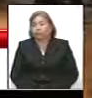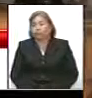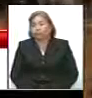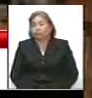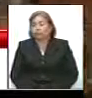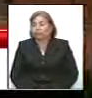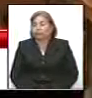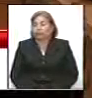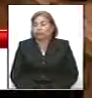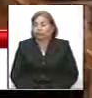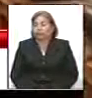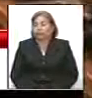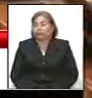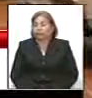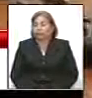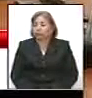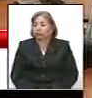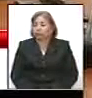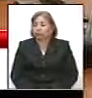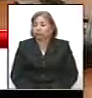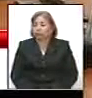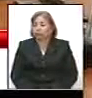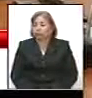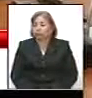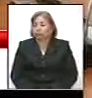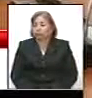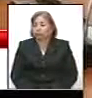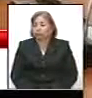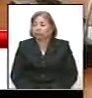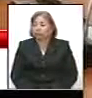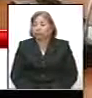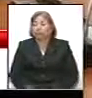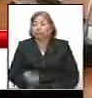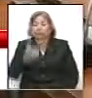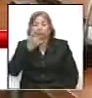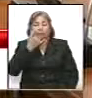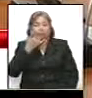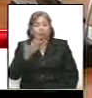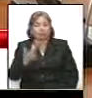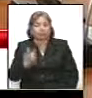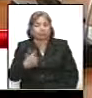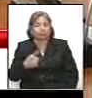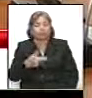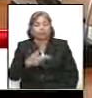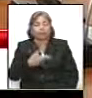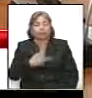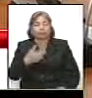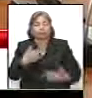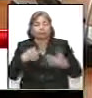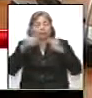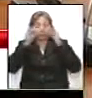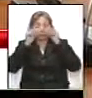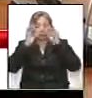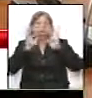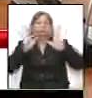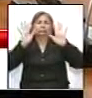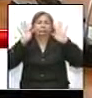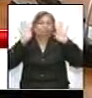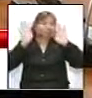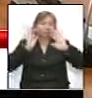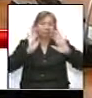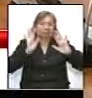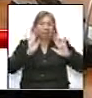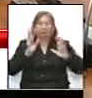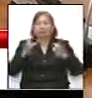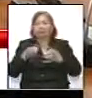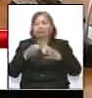Gracias. Para terminar nomás, entonces, lo que pasa es que nosotros en esto tenemos una indignación y agradecerle acá al